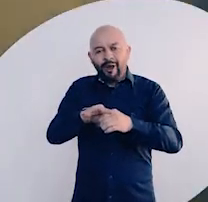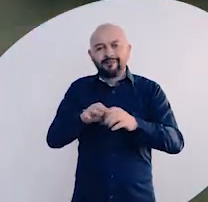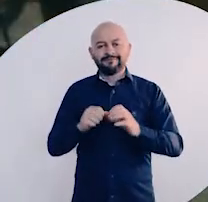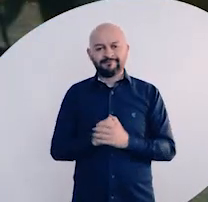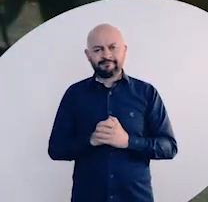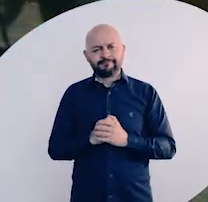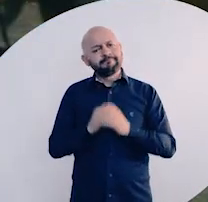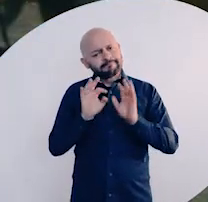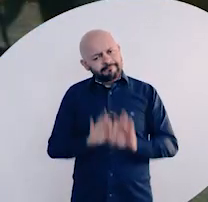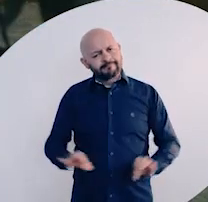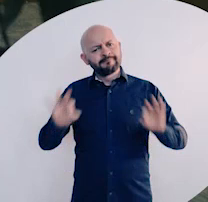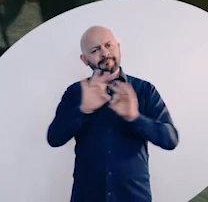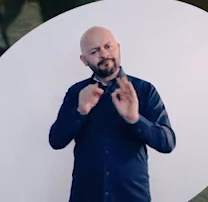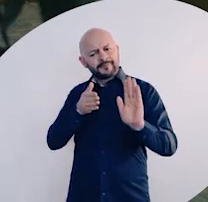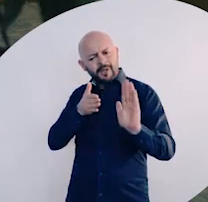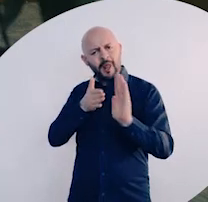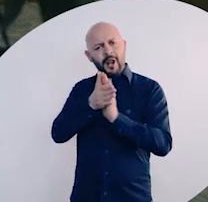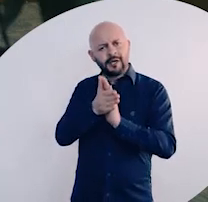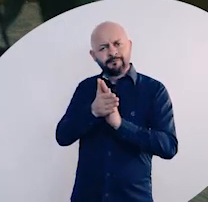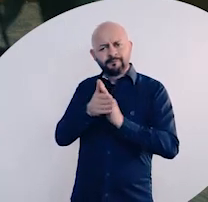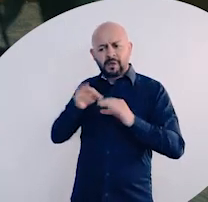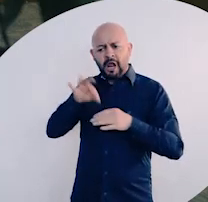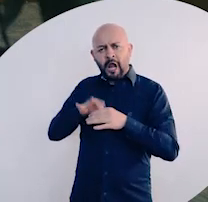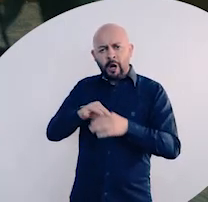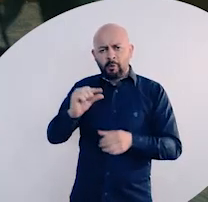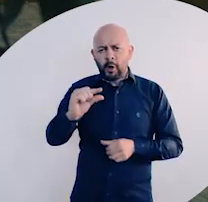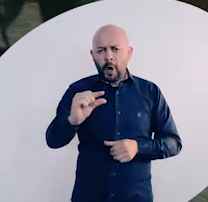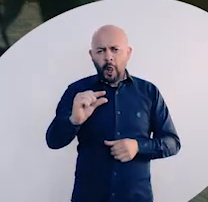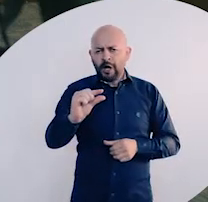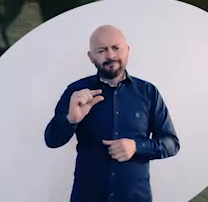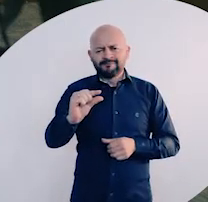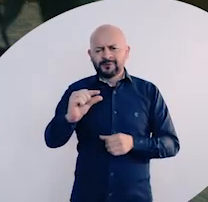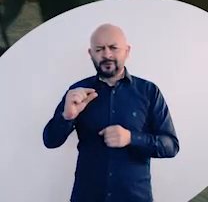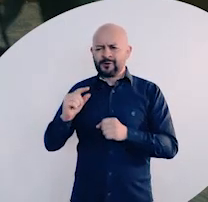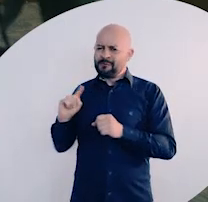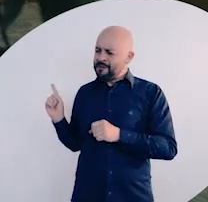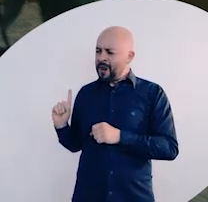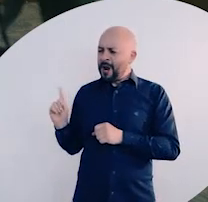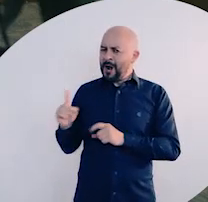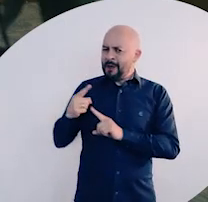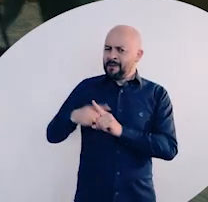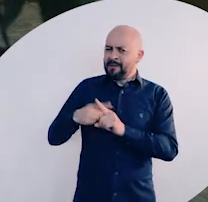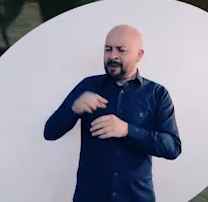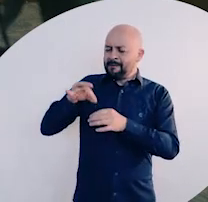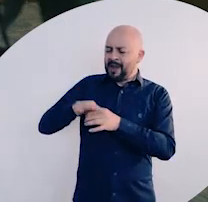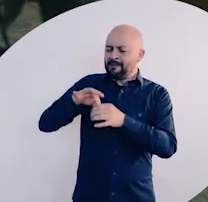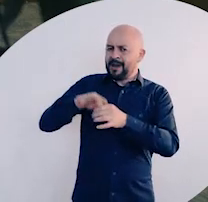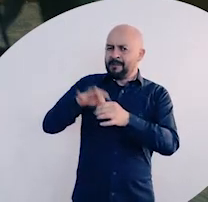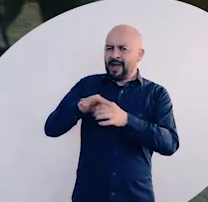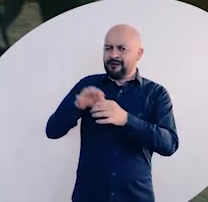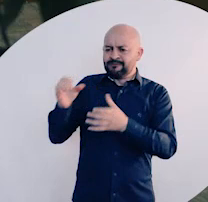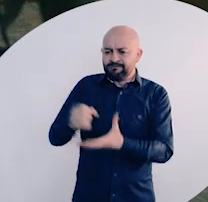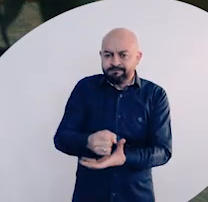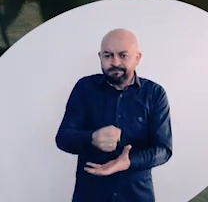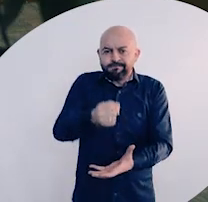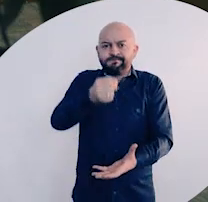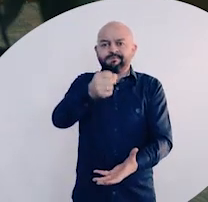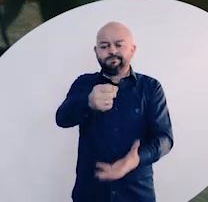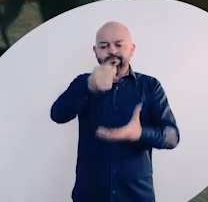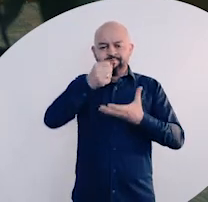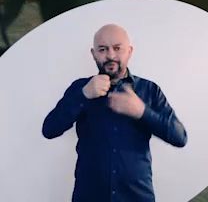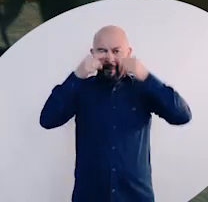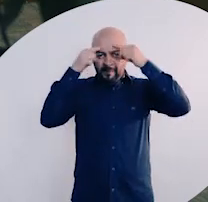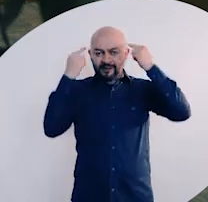empiecen a hacer. Aquí es importante mencionar que no hay ahorro pequeño, que es al final la suma de todos esos esfuerzos de ahorro